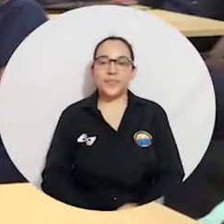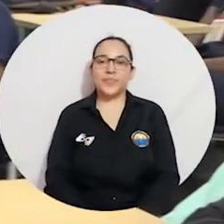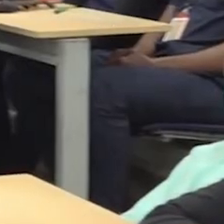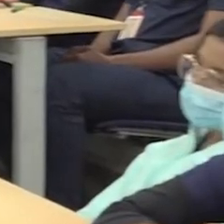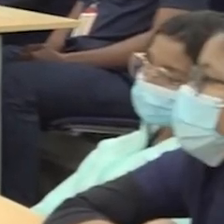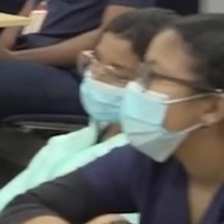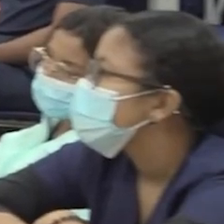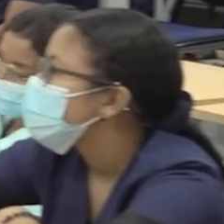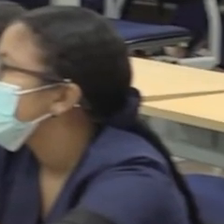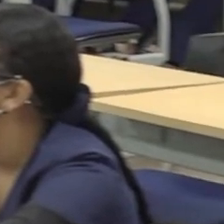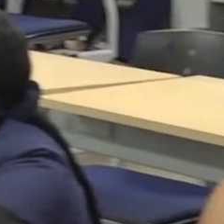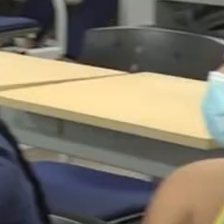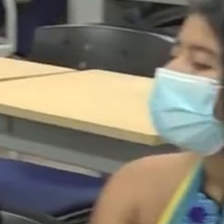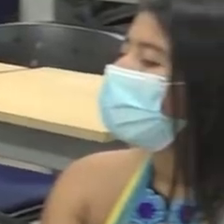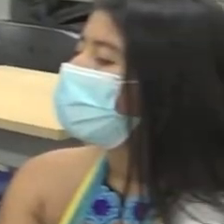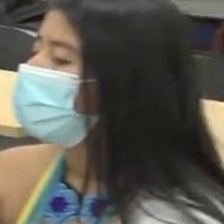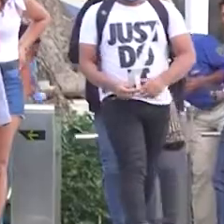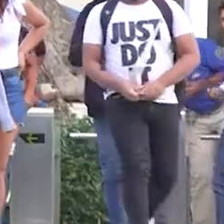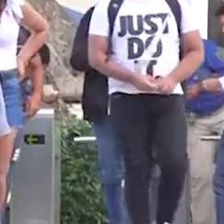y todos.